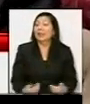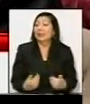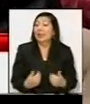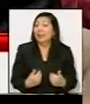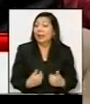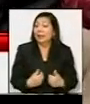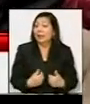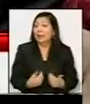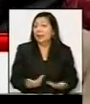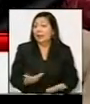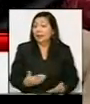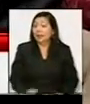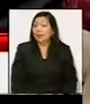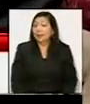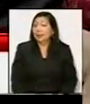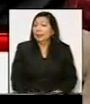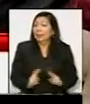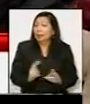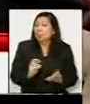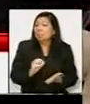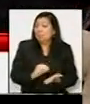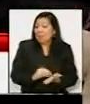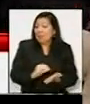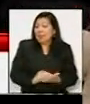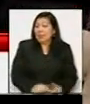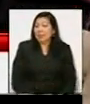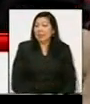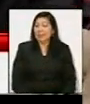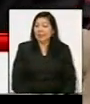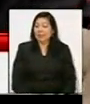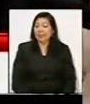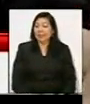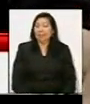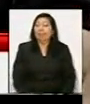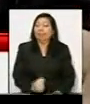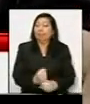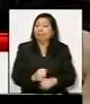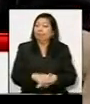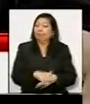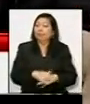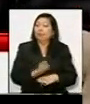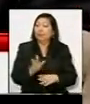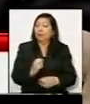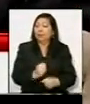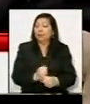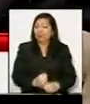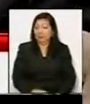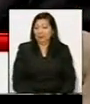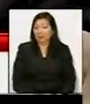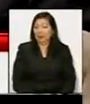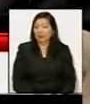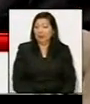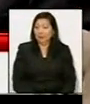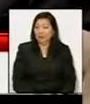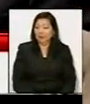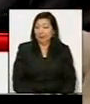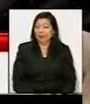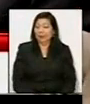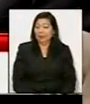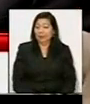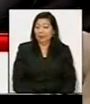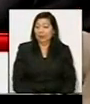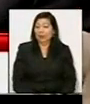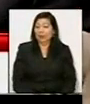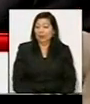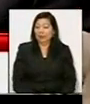una visión mucho más elaborada de su trabajo congresista